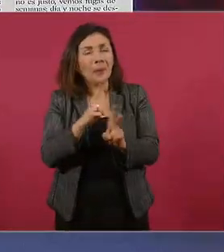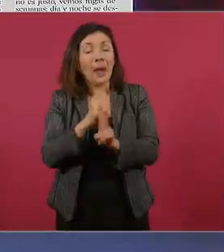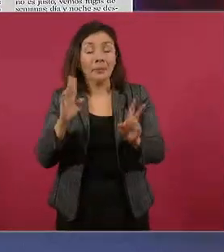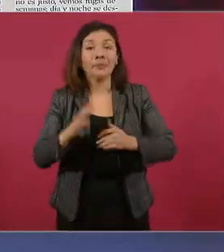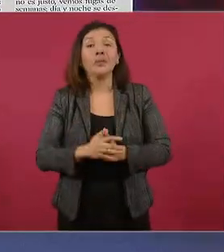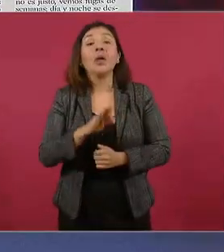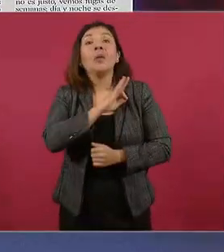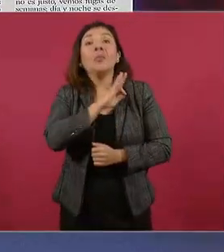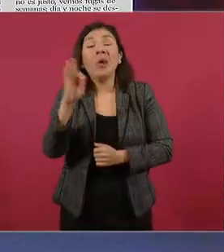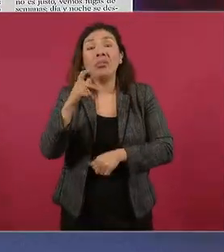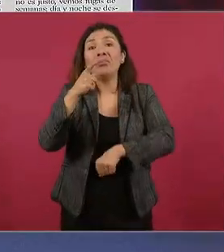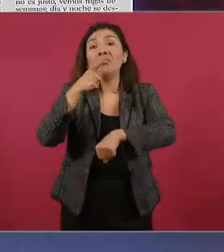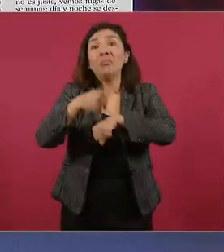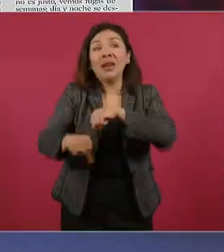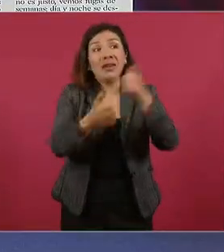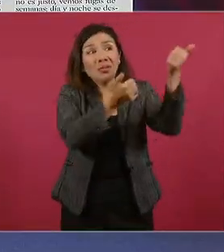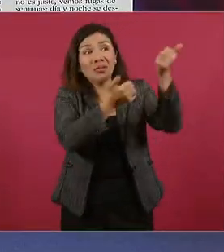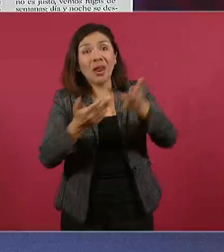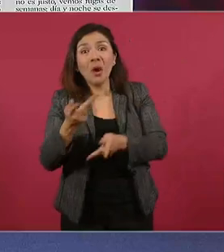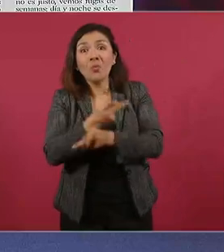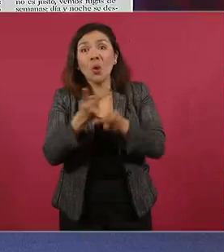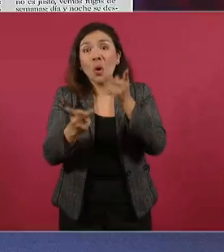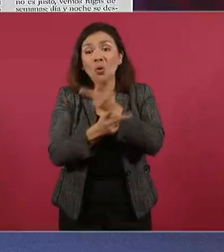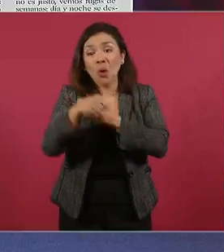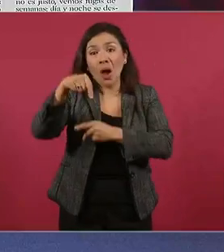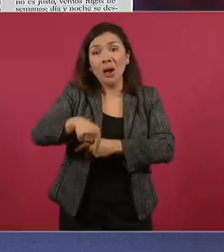el abasto de mercancías en el país.